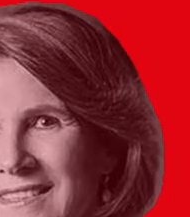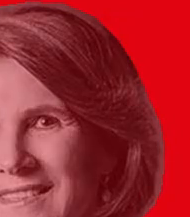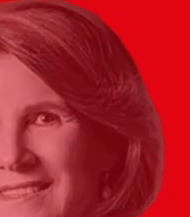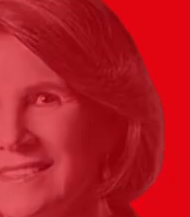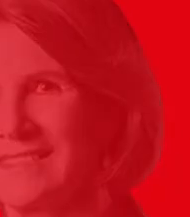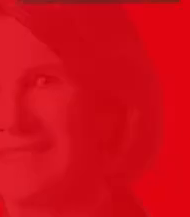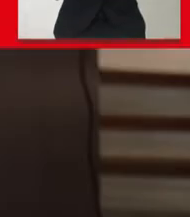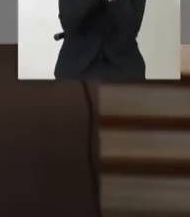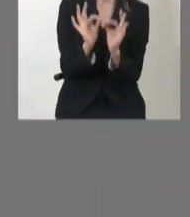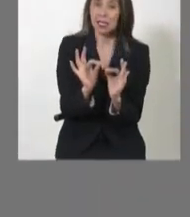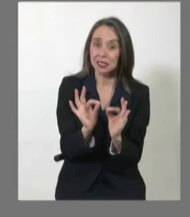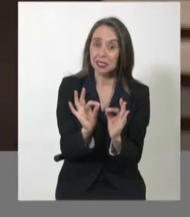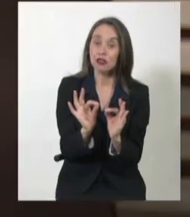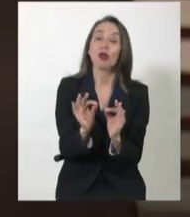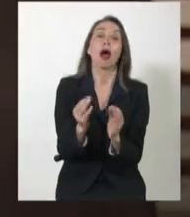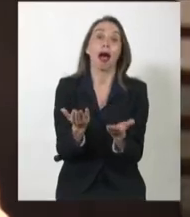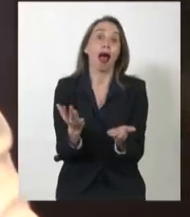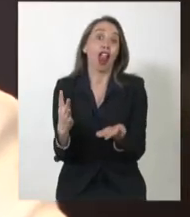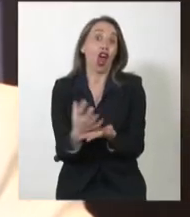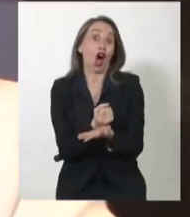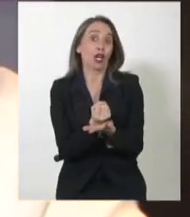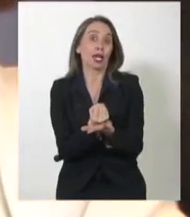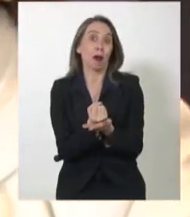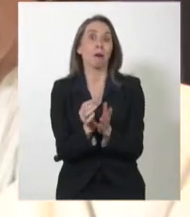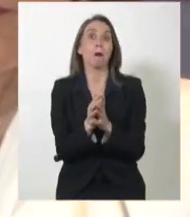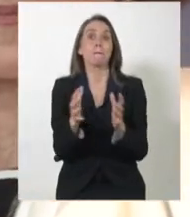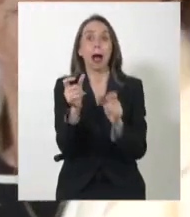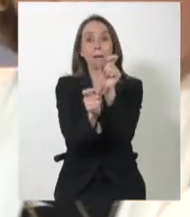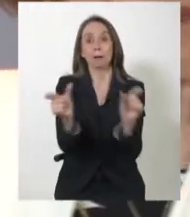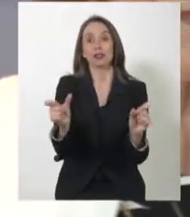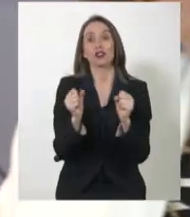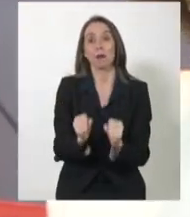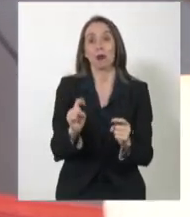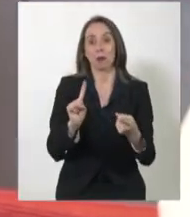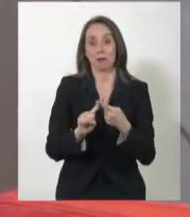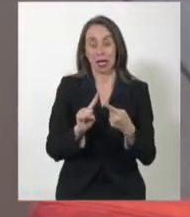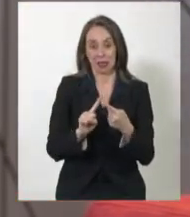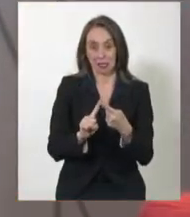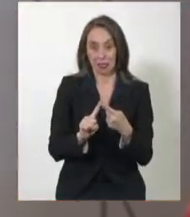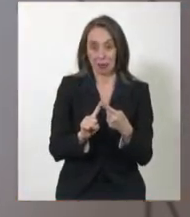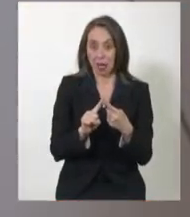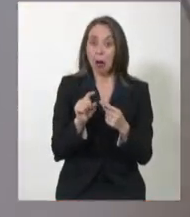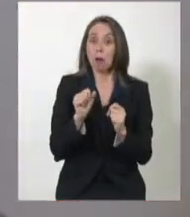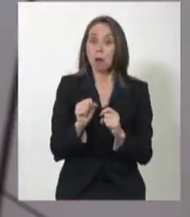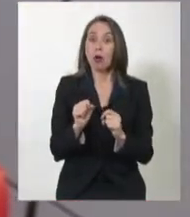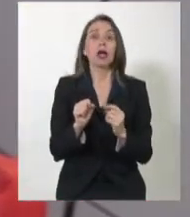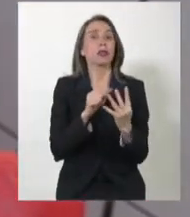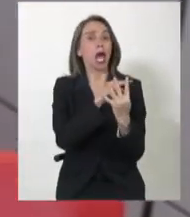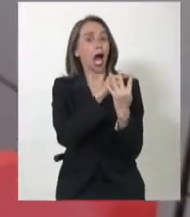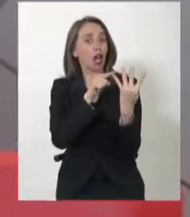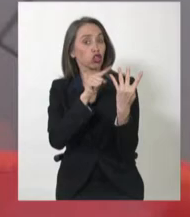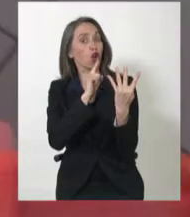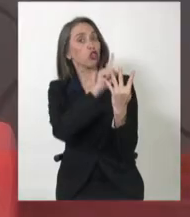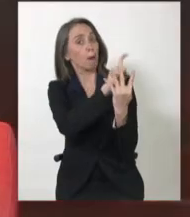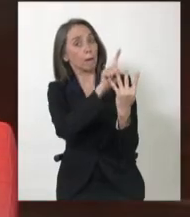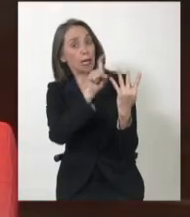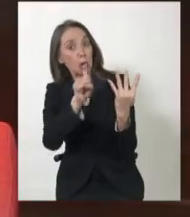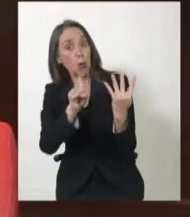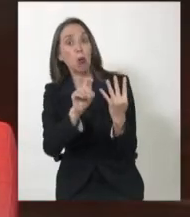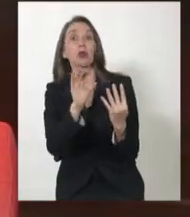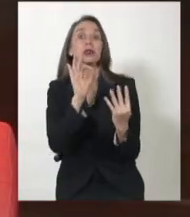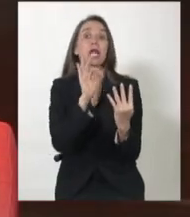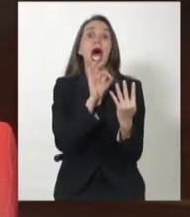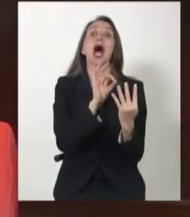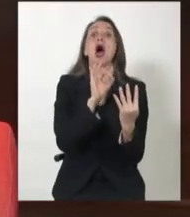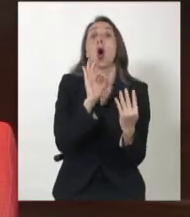momento de formular sus preguntas para lograr la mayor participación posible. Pueden realizar preguntas al panel completo o también alguna